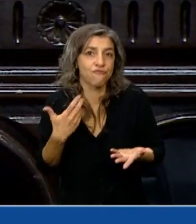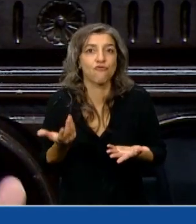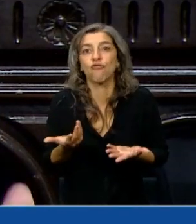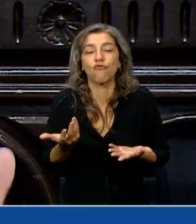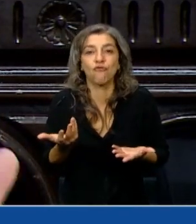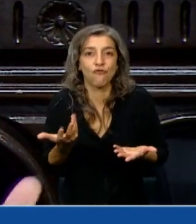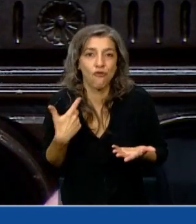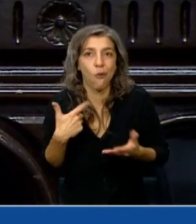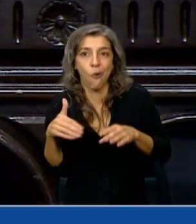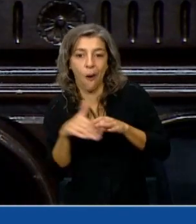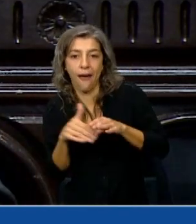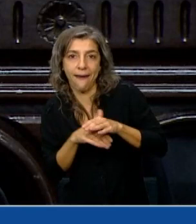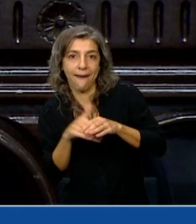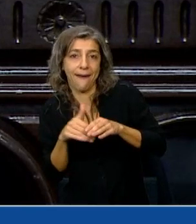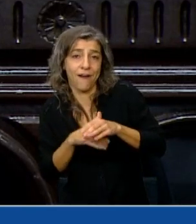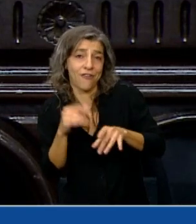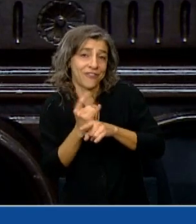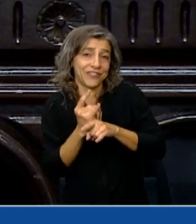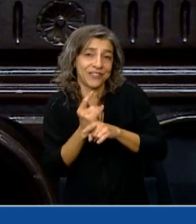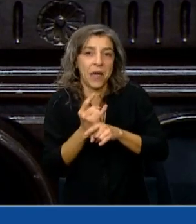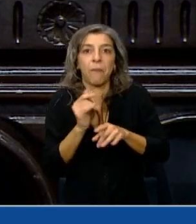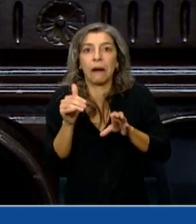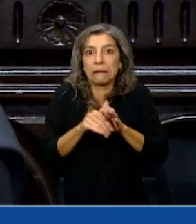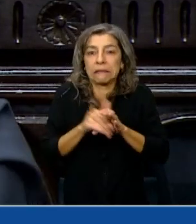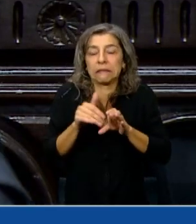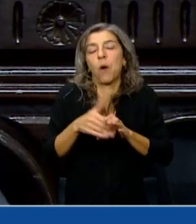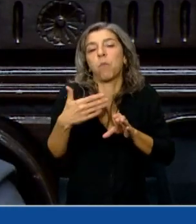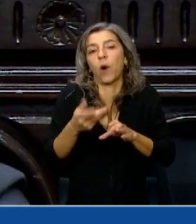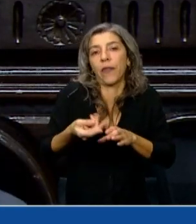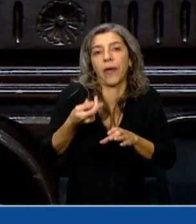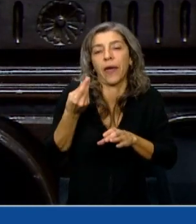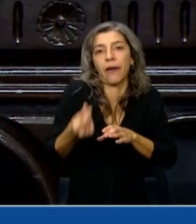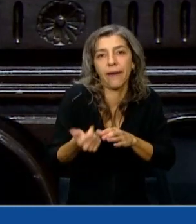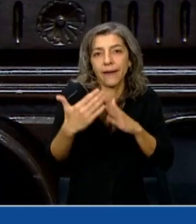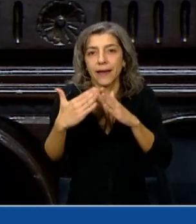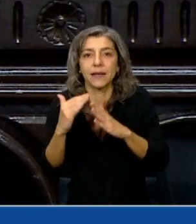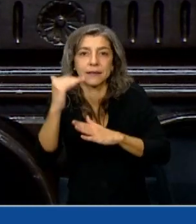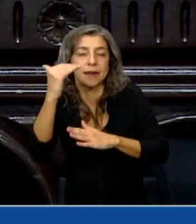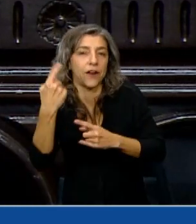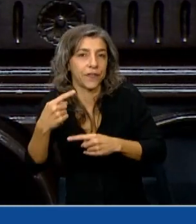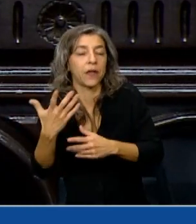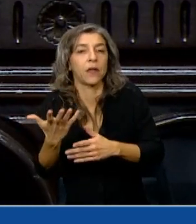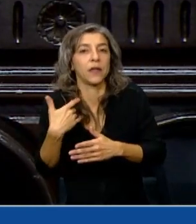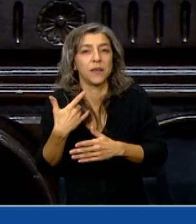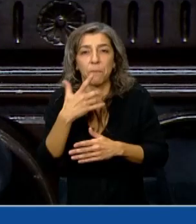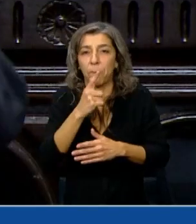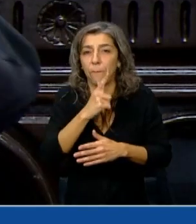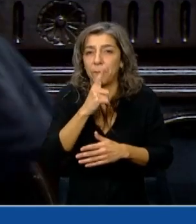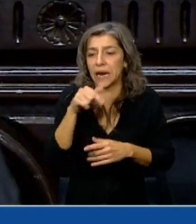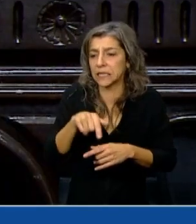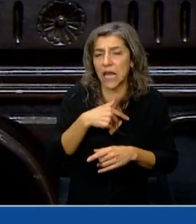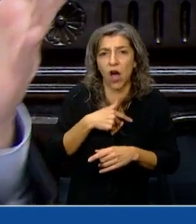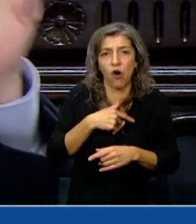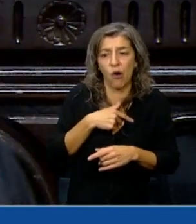gallegos, la que invirtieron en ladrillos. ¿Por qué tenemos que ver a esa gente como si fueran enemigos,